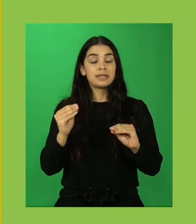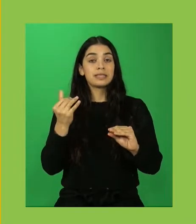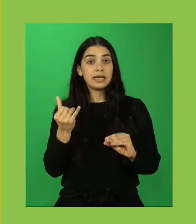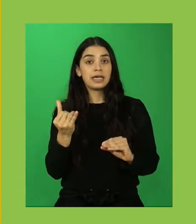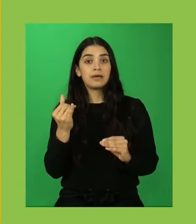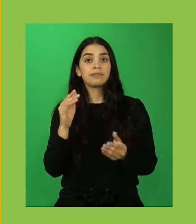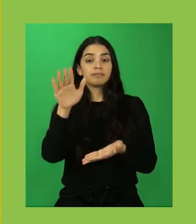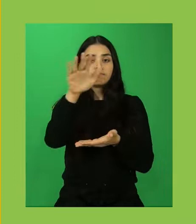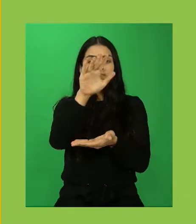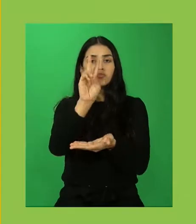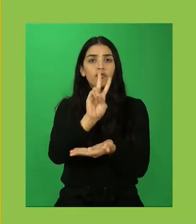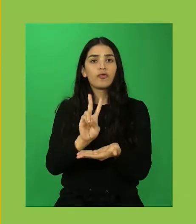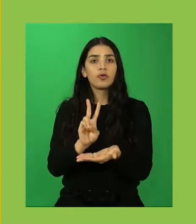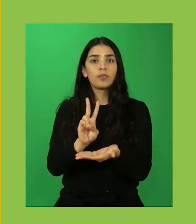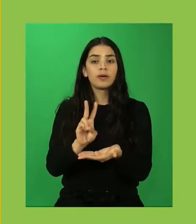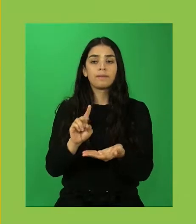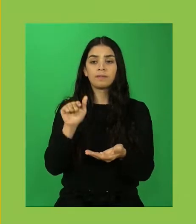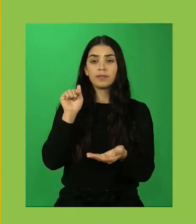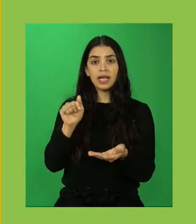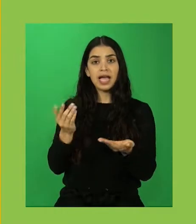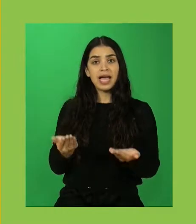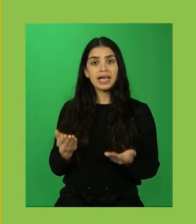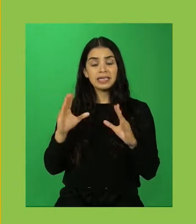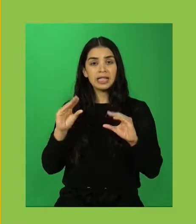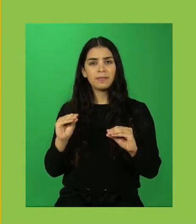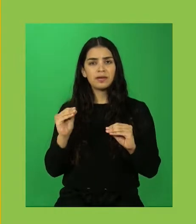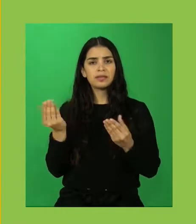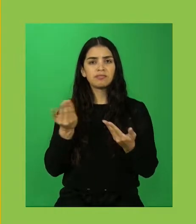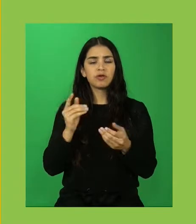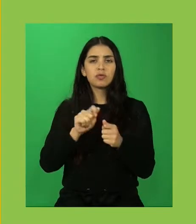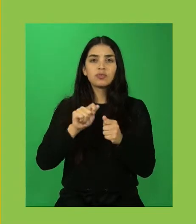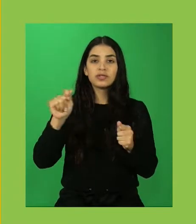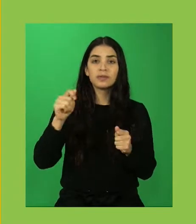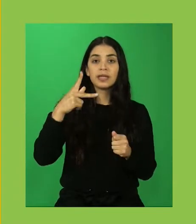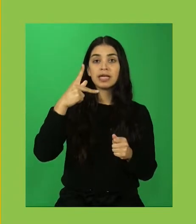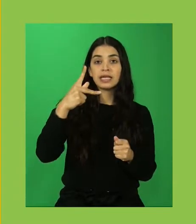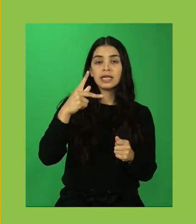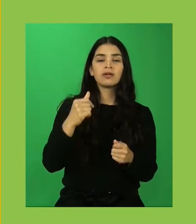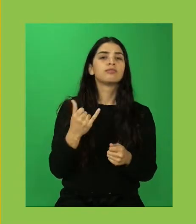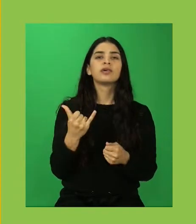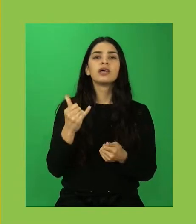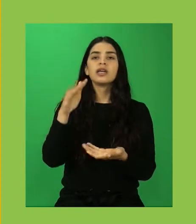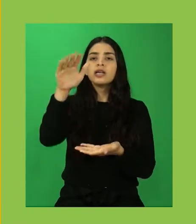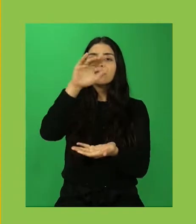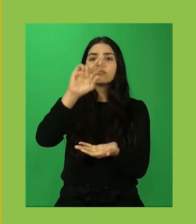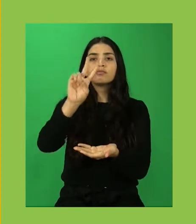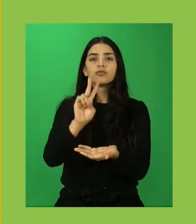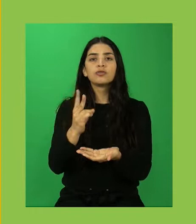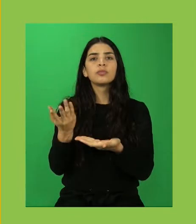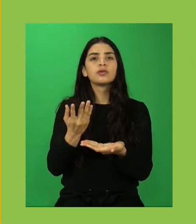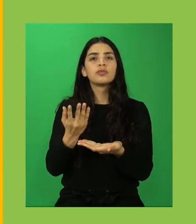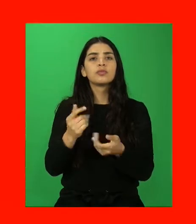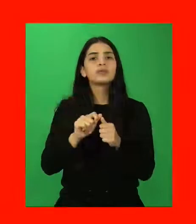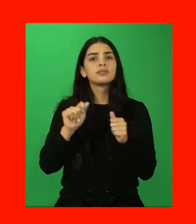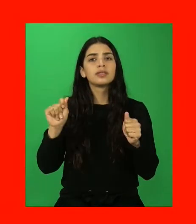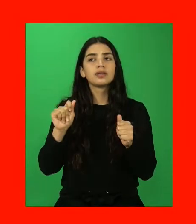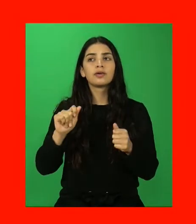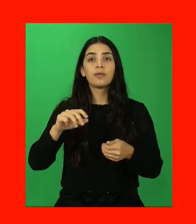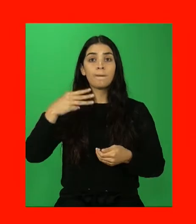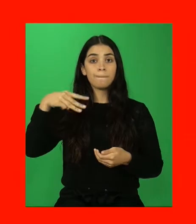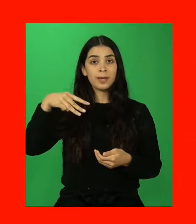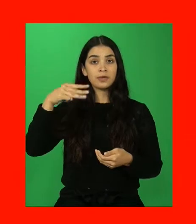masa, recordemos que esta se mide por kilogramos y el volumen por metros cúbicos.